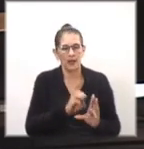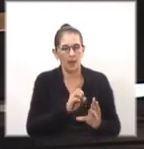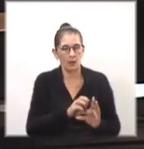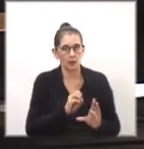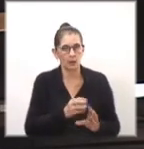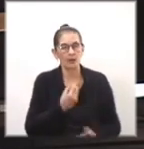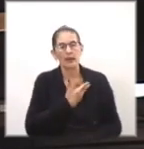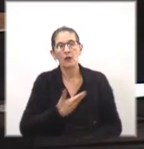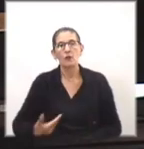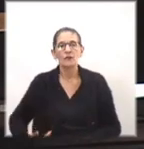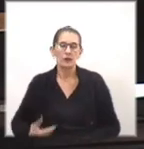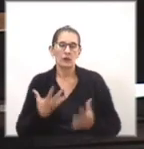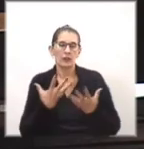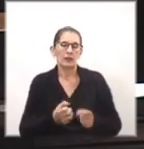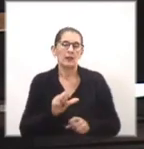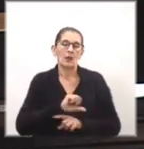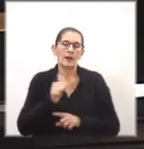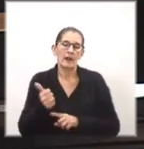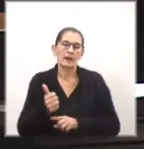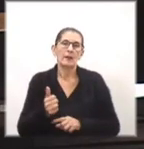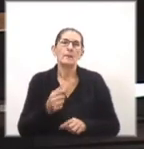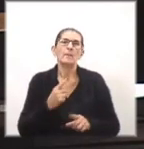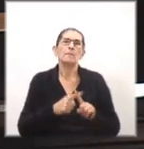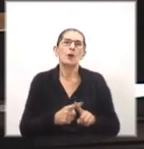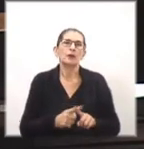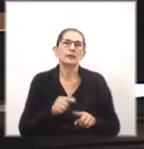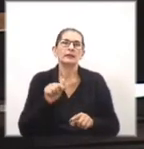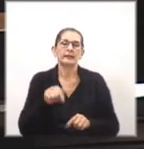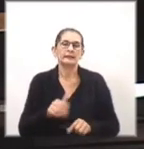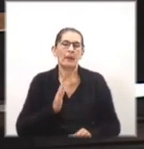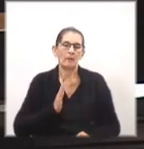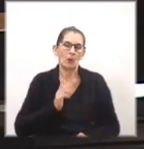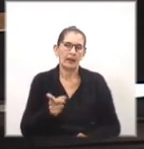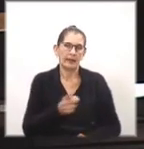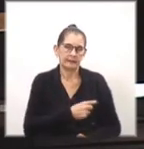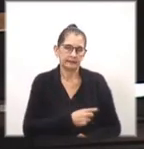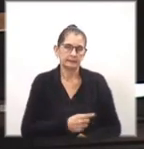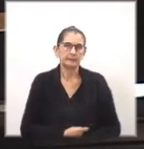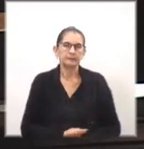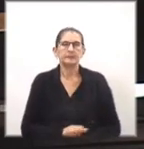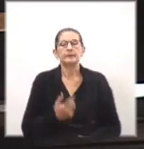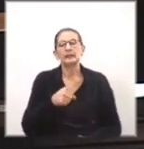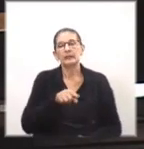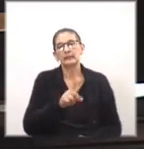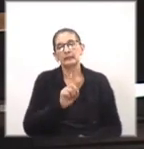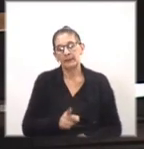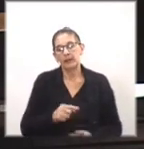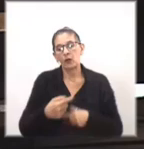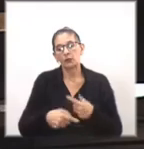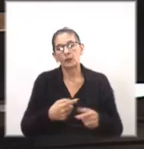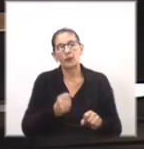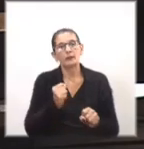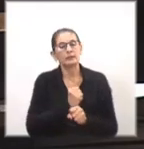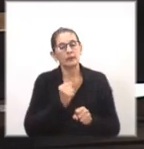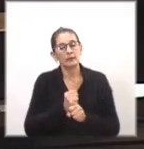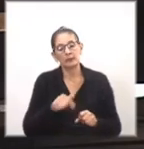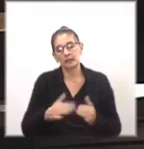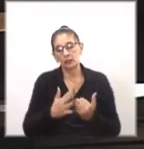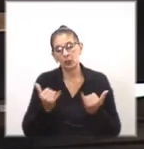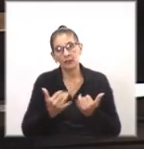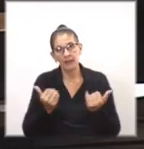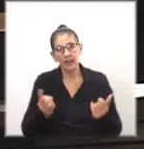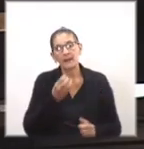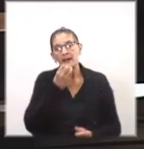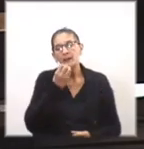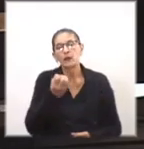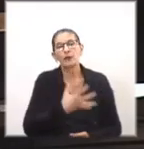gobierno pretendía lograr a través de estas mujeres. Asimismo, continuaremos trabajando en estos días para contribuir a mejorar